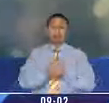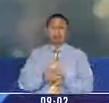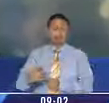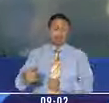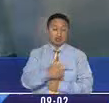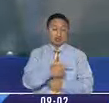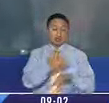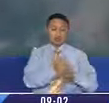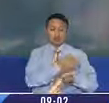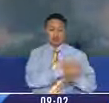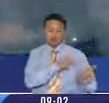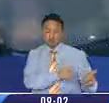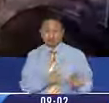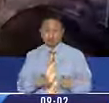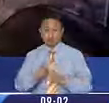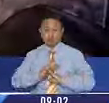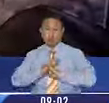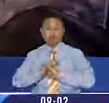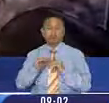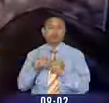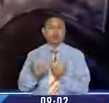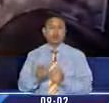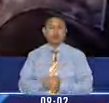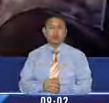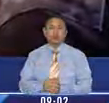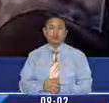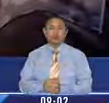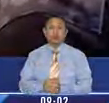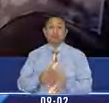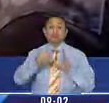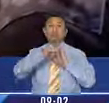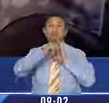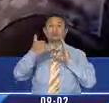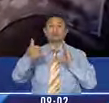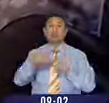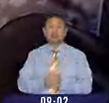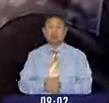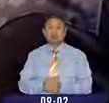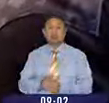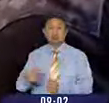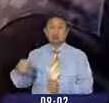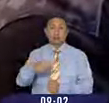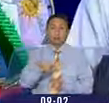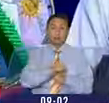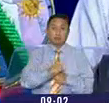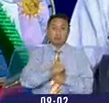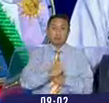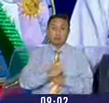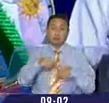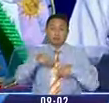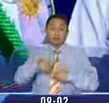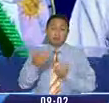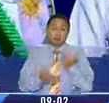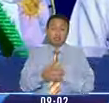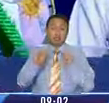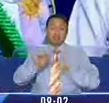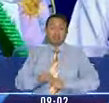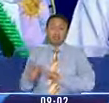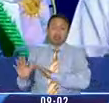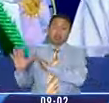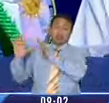de control en el manejo de la crisis. En la provincia de Santa Elena realizaremos una simulación de un posible